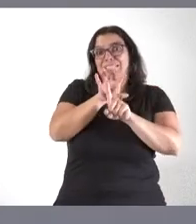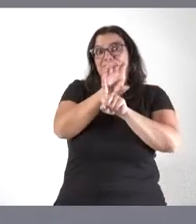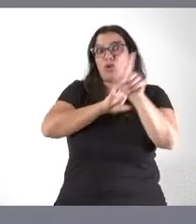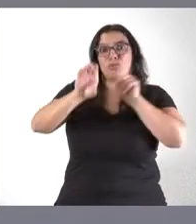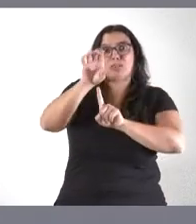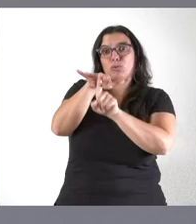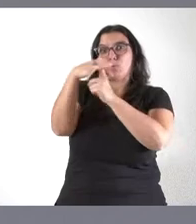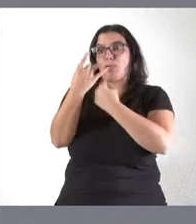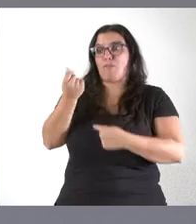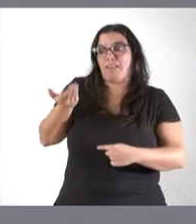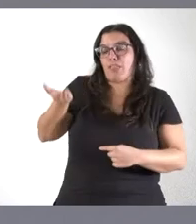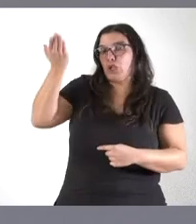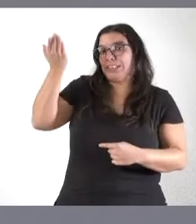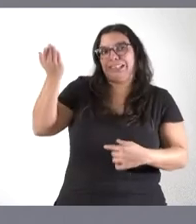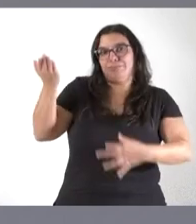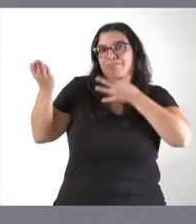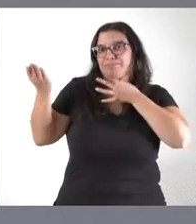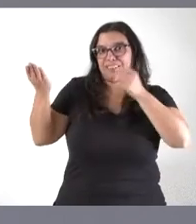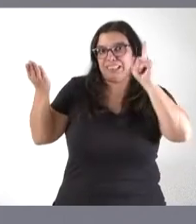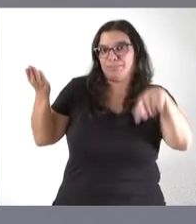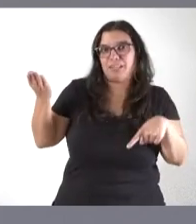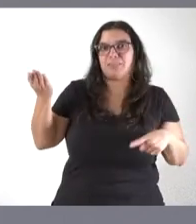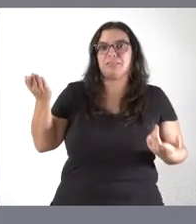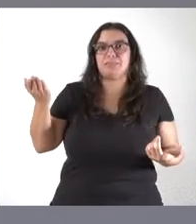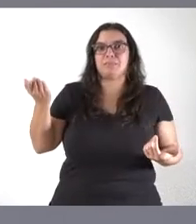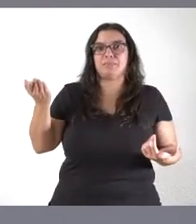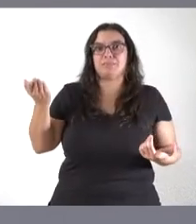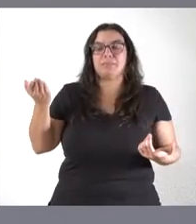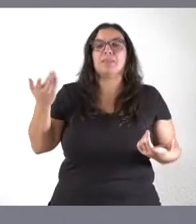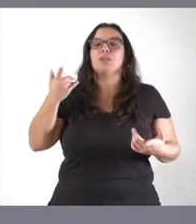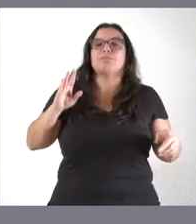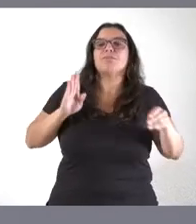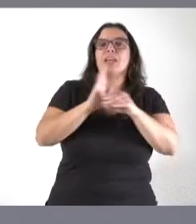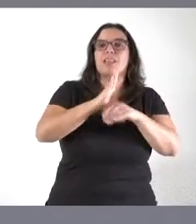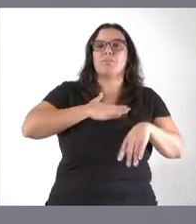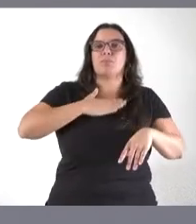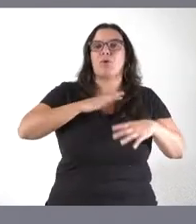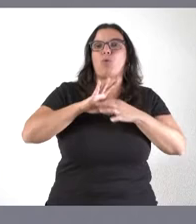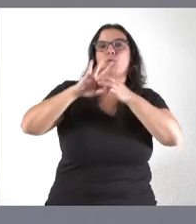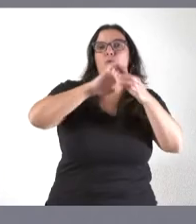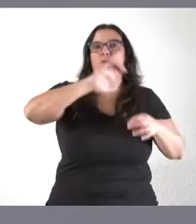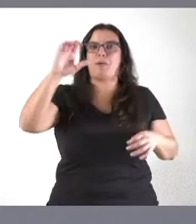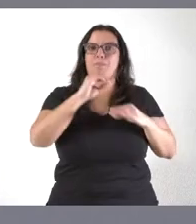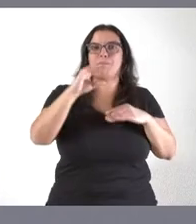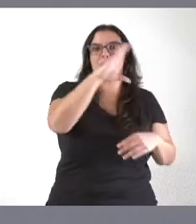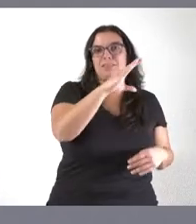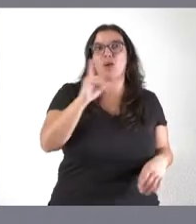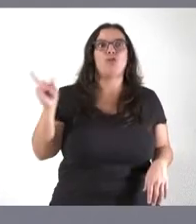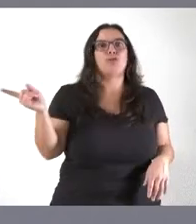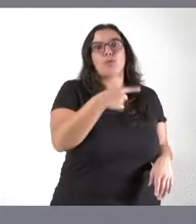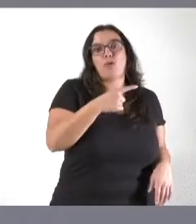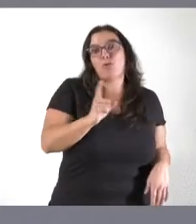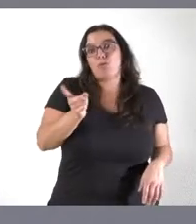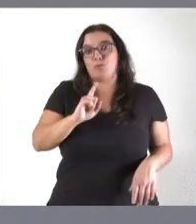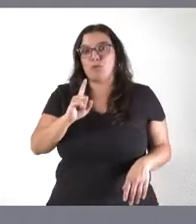es un crecimiento dirigido entre otras cuestiones A aquello que se financia por parte de la Unión Europea que no siempre es aquello que